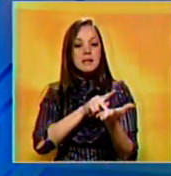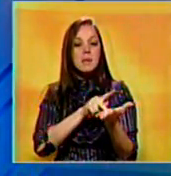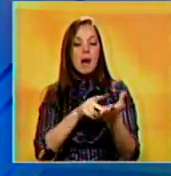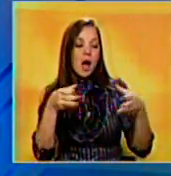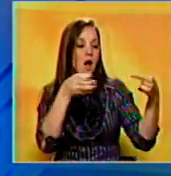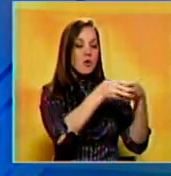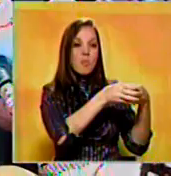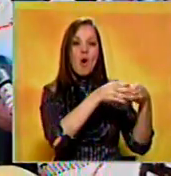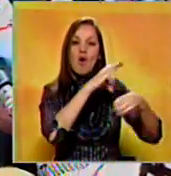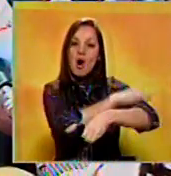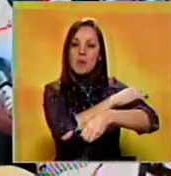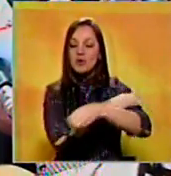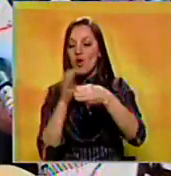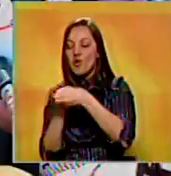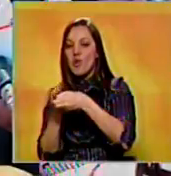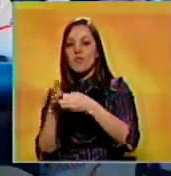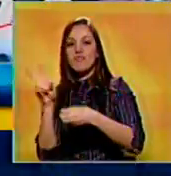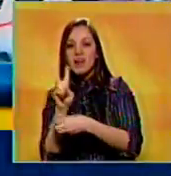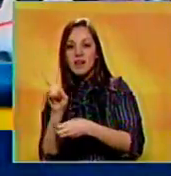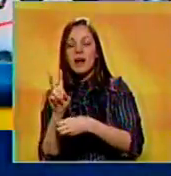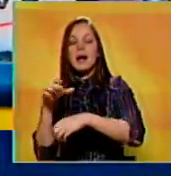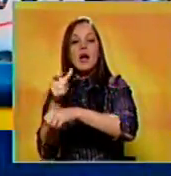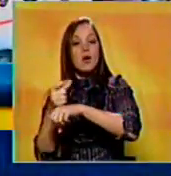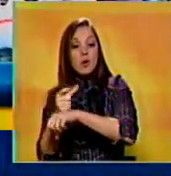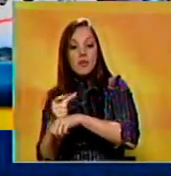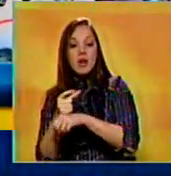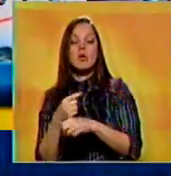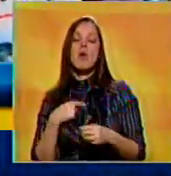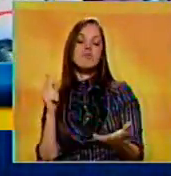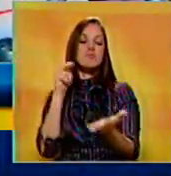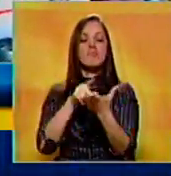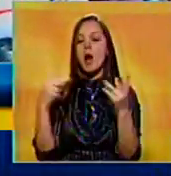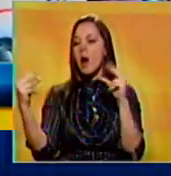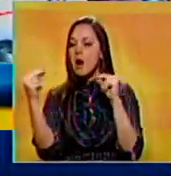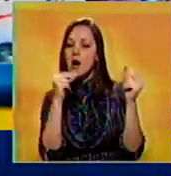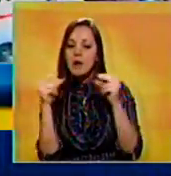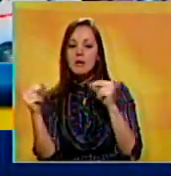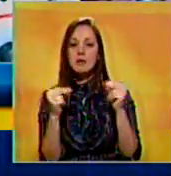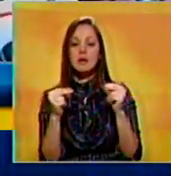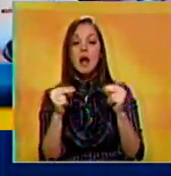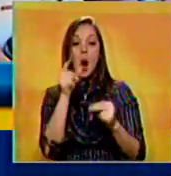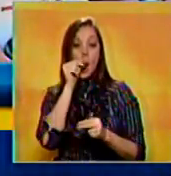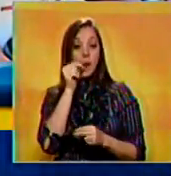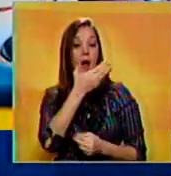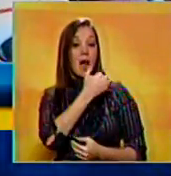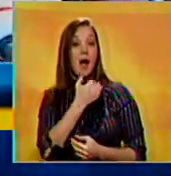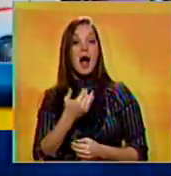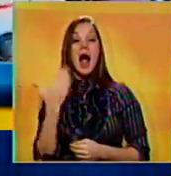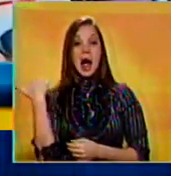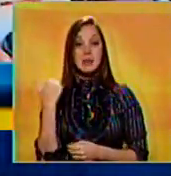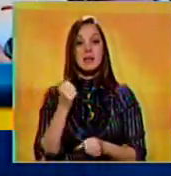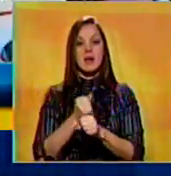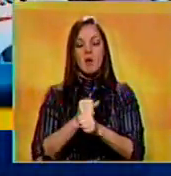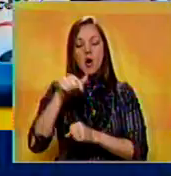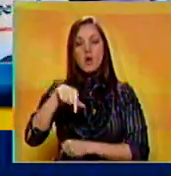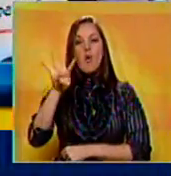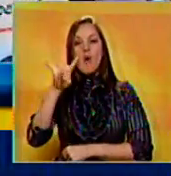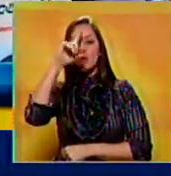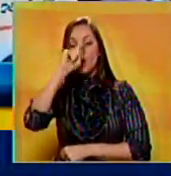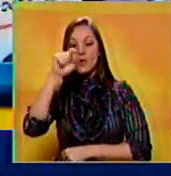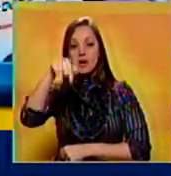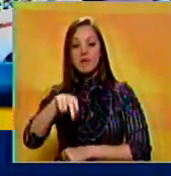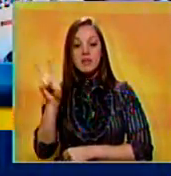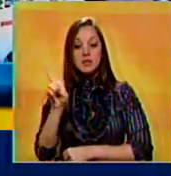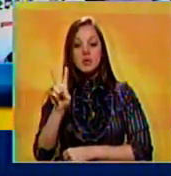y la oposición parolin quien fue nuncio por 4 años en Venezuela manifestó su deseo de participar en el diálogo por la